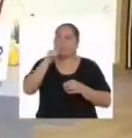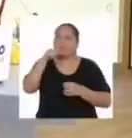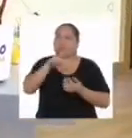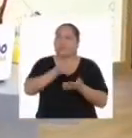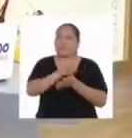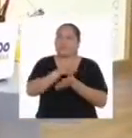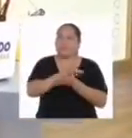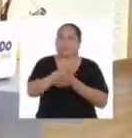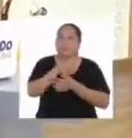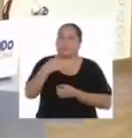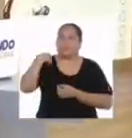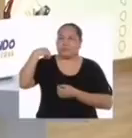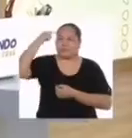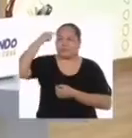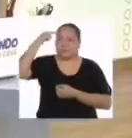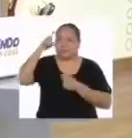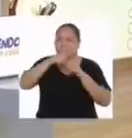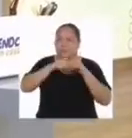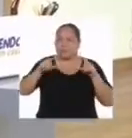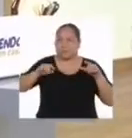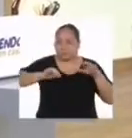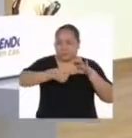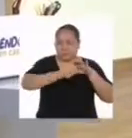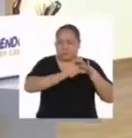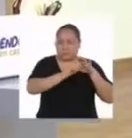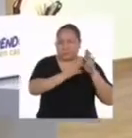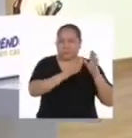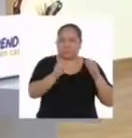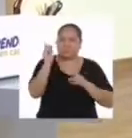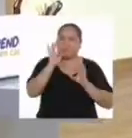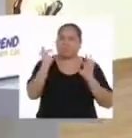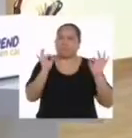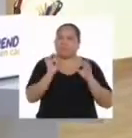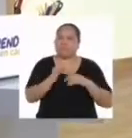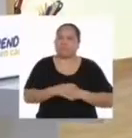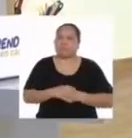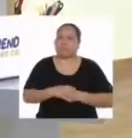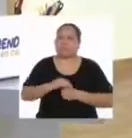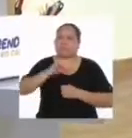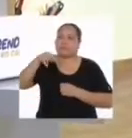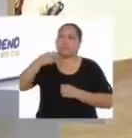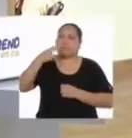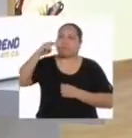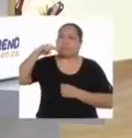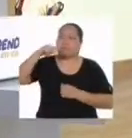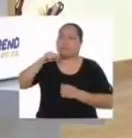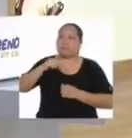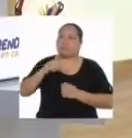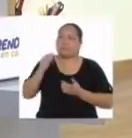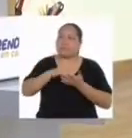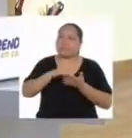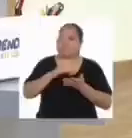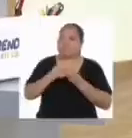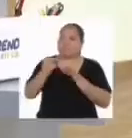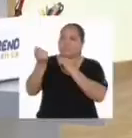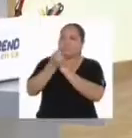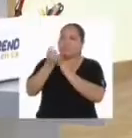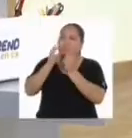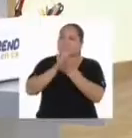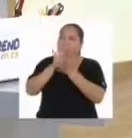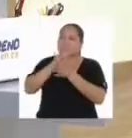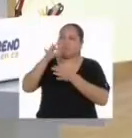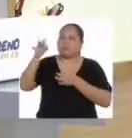papel? Yo pensé que era una pista para abrir el candado del cofre, pero nada. Jonathan, ¿me enseñas de nuevo el papel, por